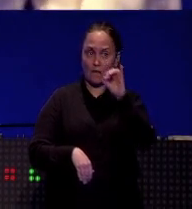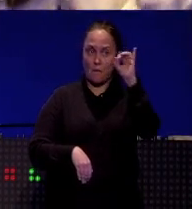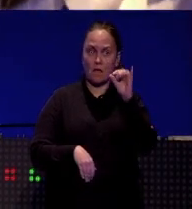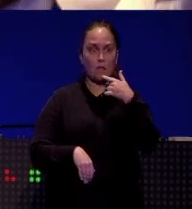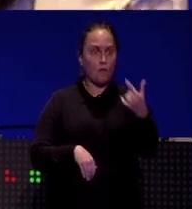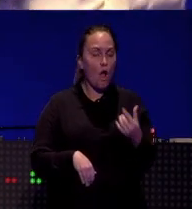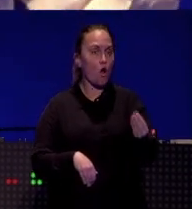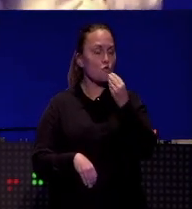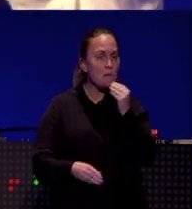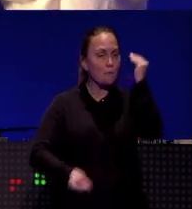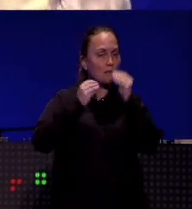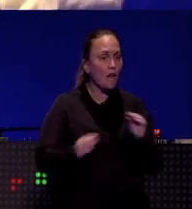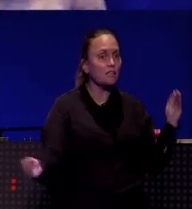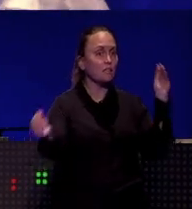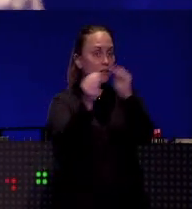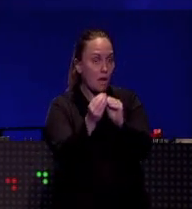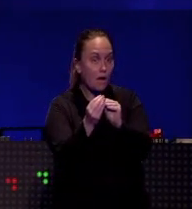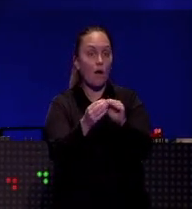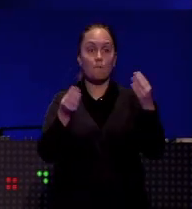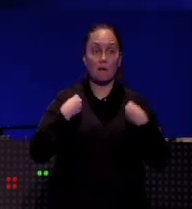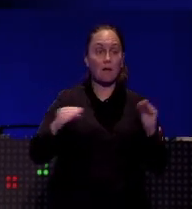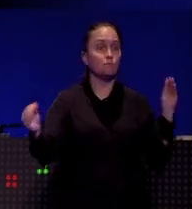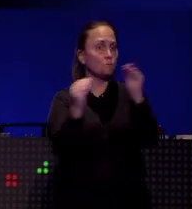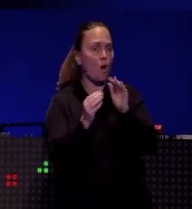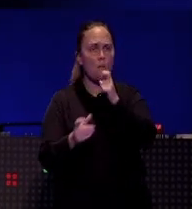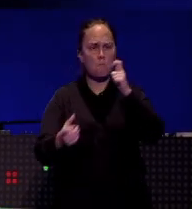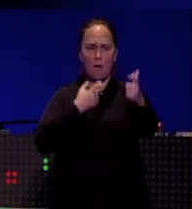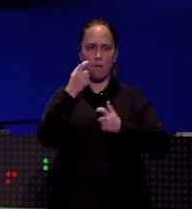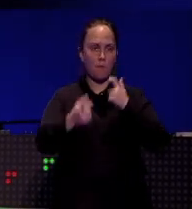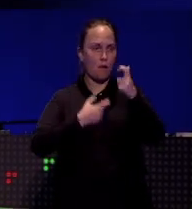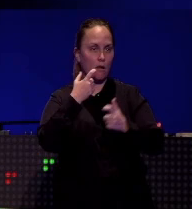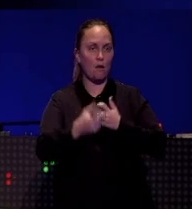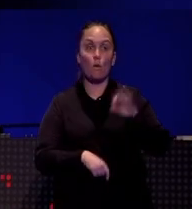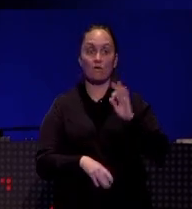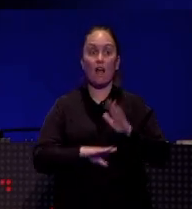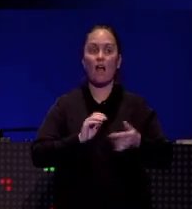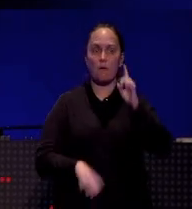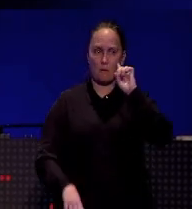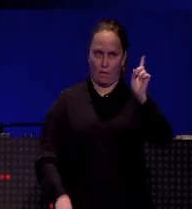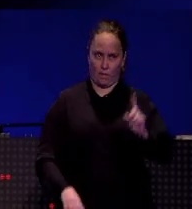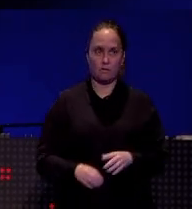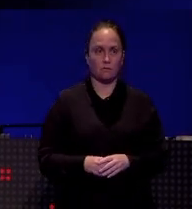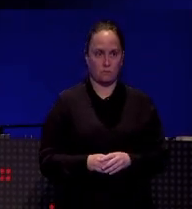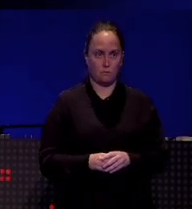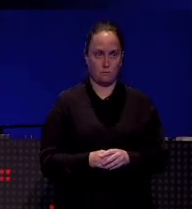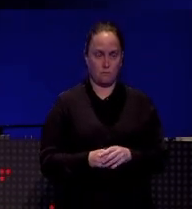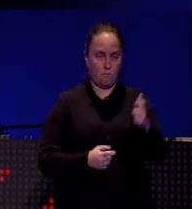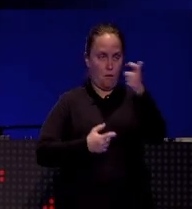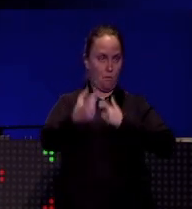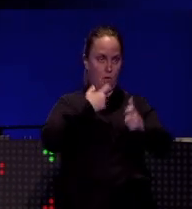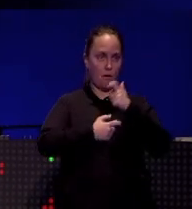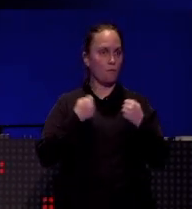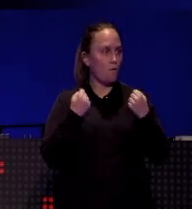comes y piensas como ellos y vives como ellos o venga insultos e incluso amenazas el recibido o sea es muy fuerte